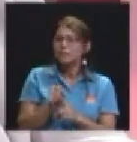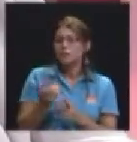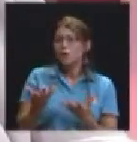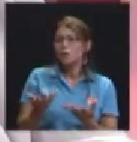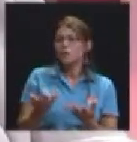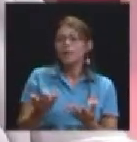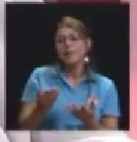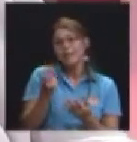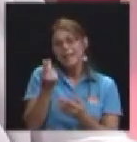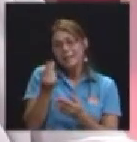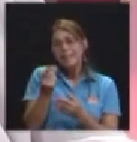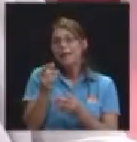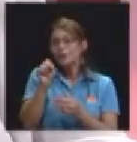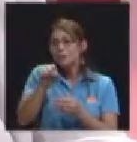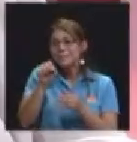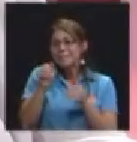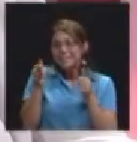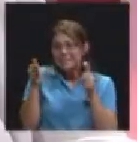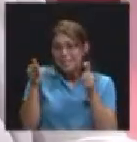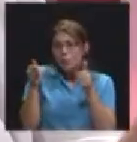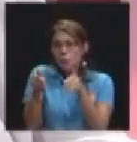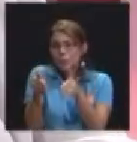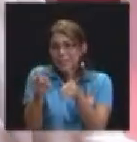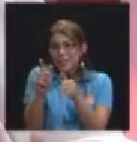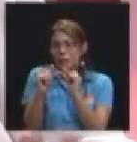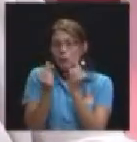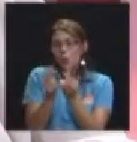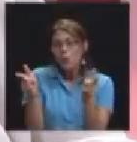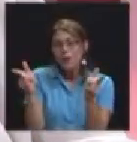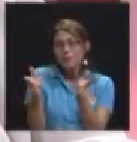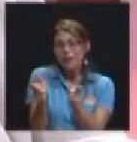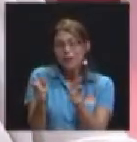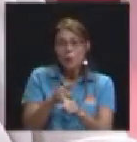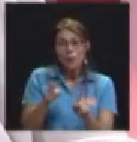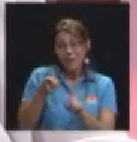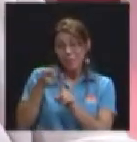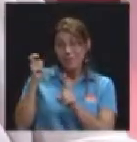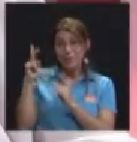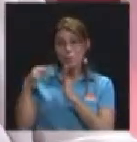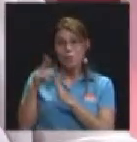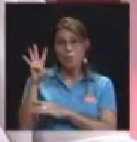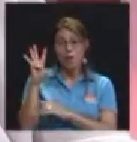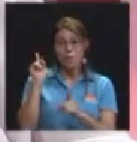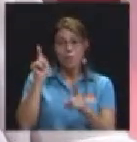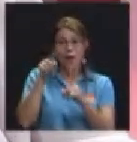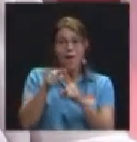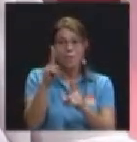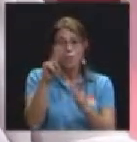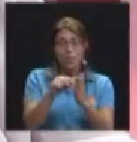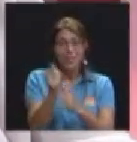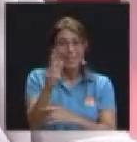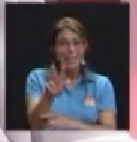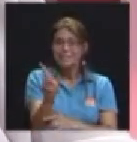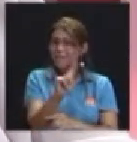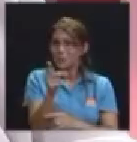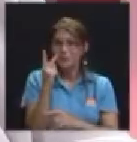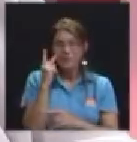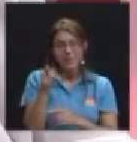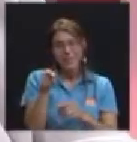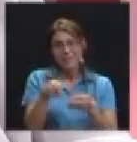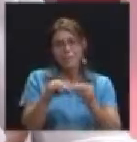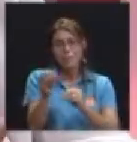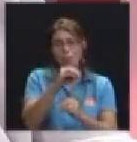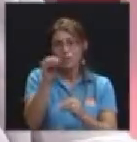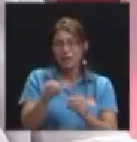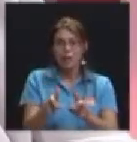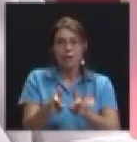concentración alta, ¿verdad? Pero del 2004 al 2013 no se muestra, digamos, un crecimiento en ese,